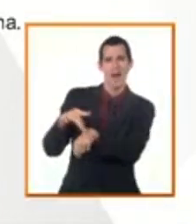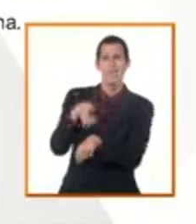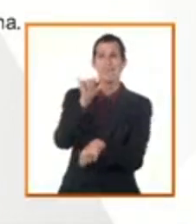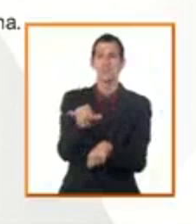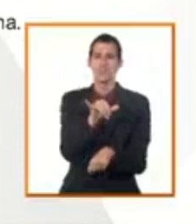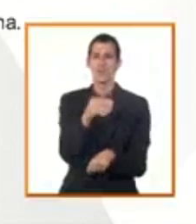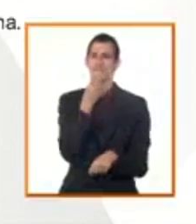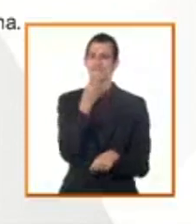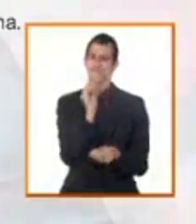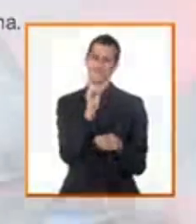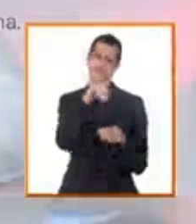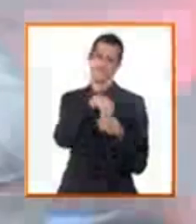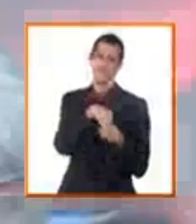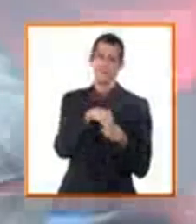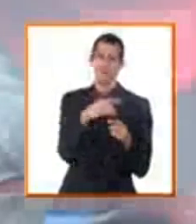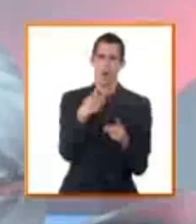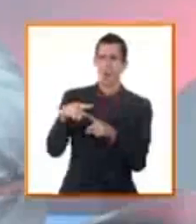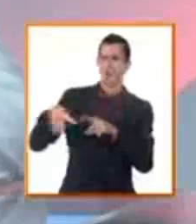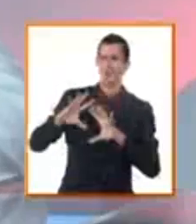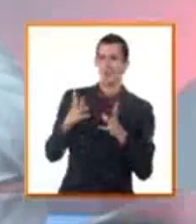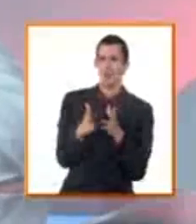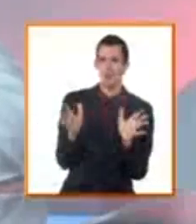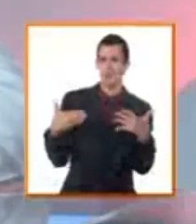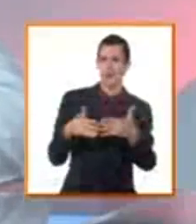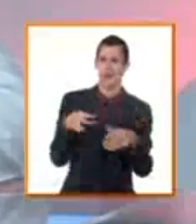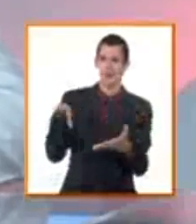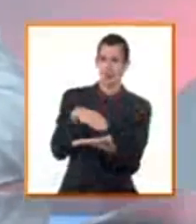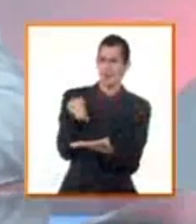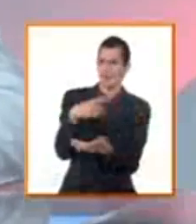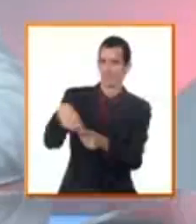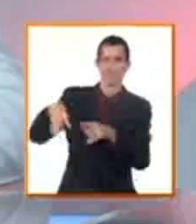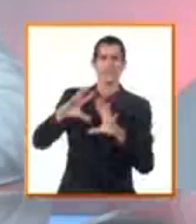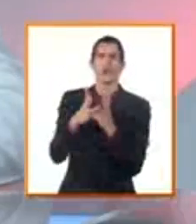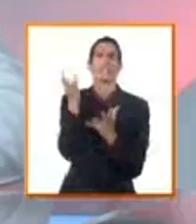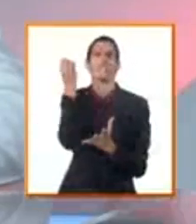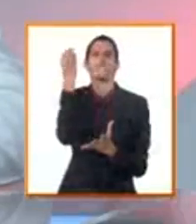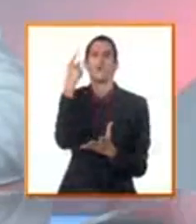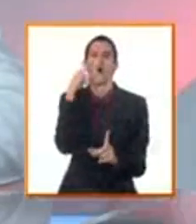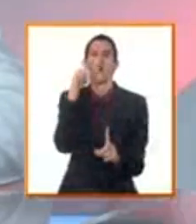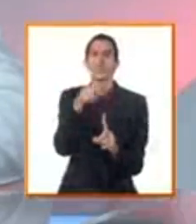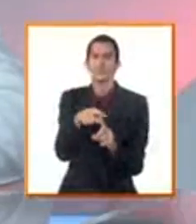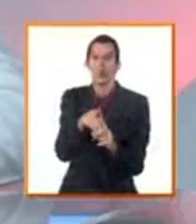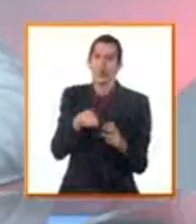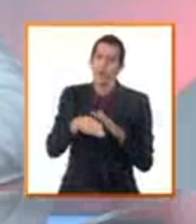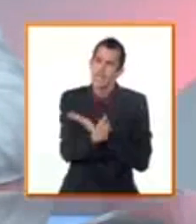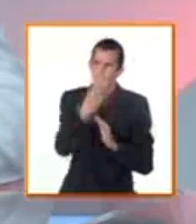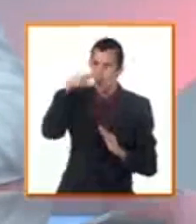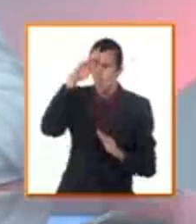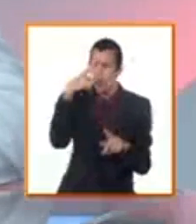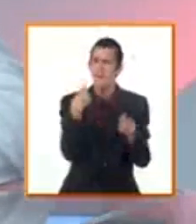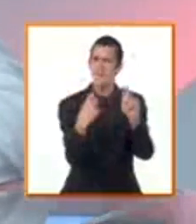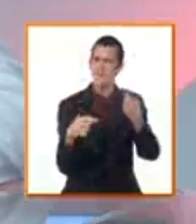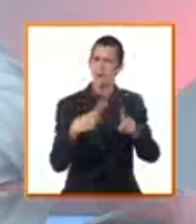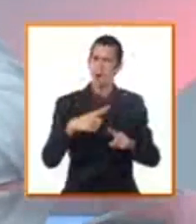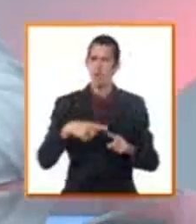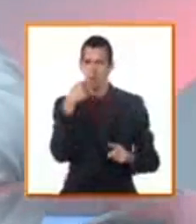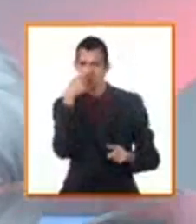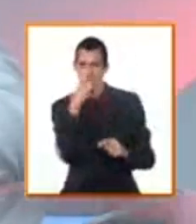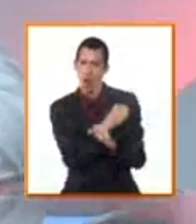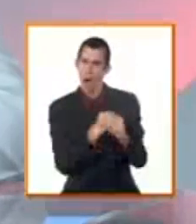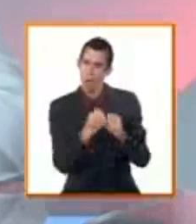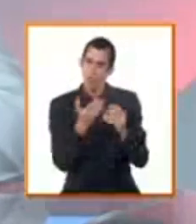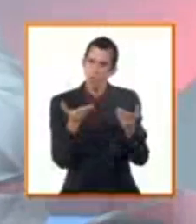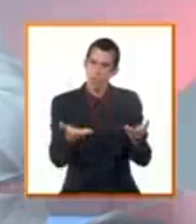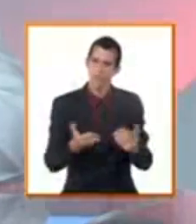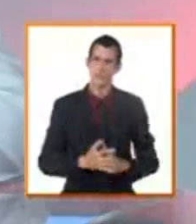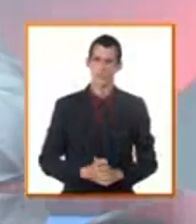oyentes de que las personas asumen un alto riesgo al trasladar equipaje, mercancías que no le pertenecen,